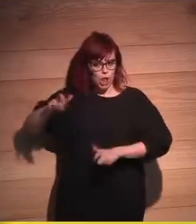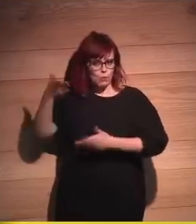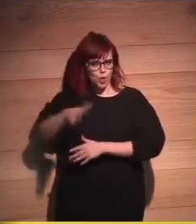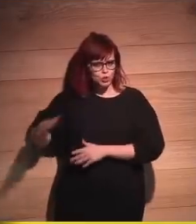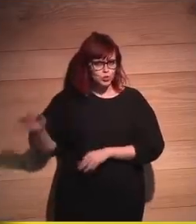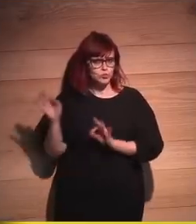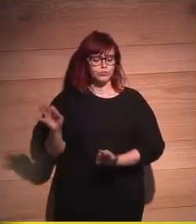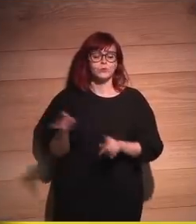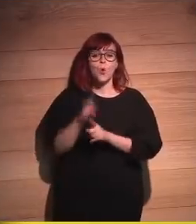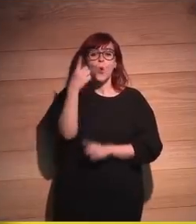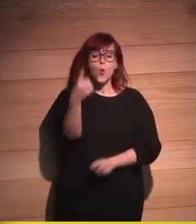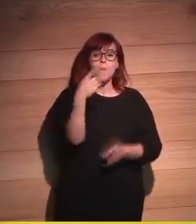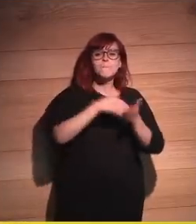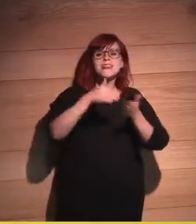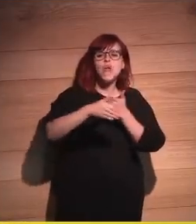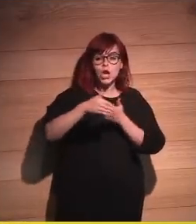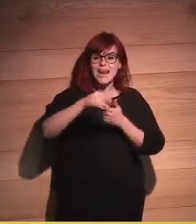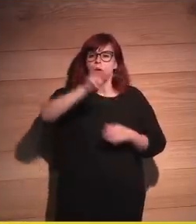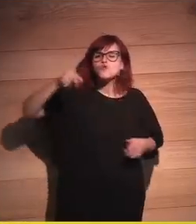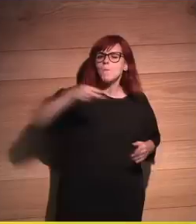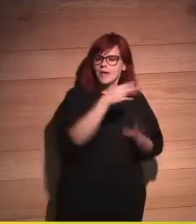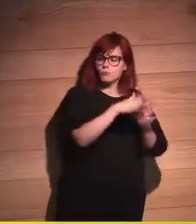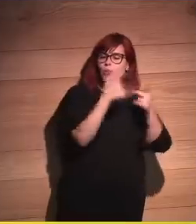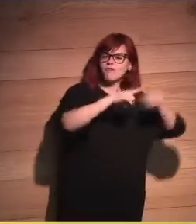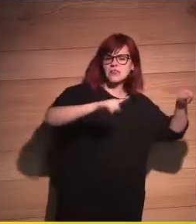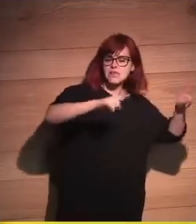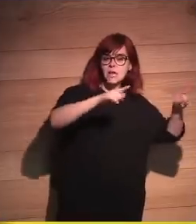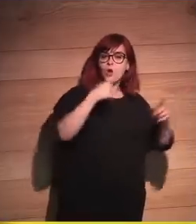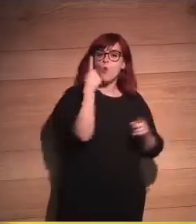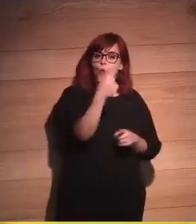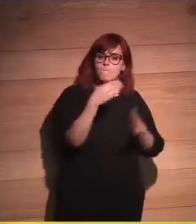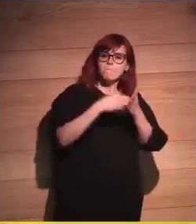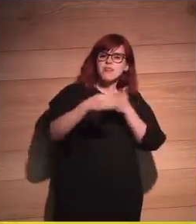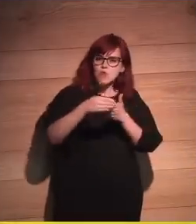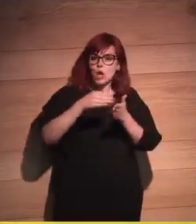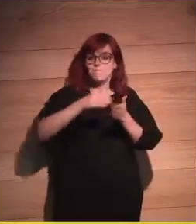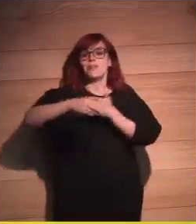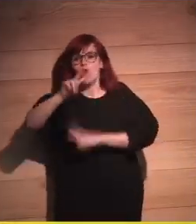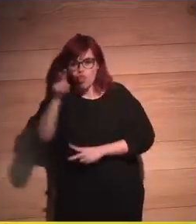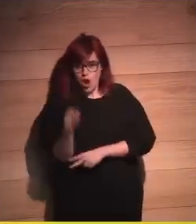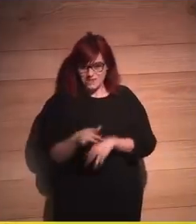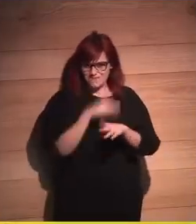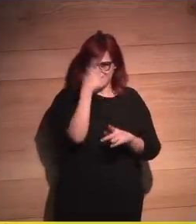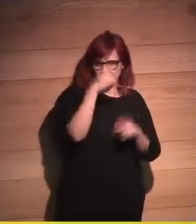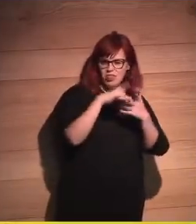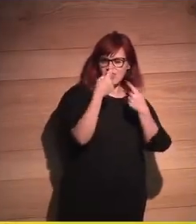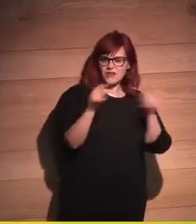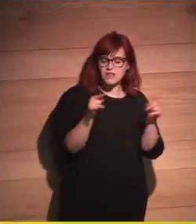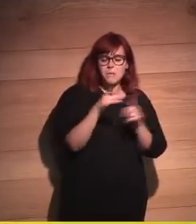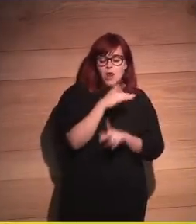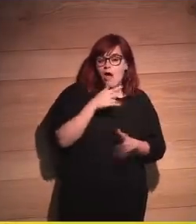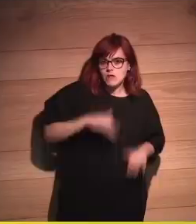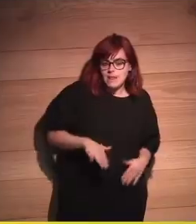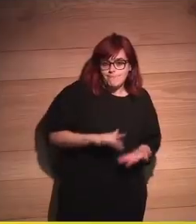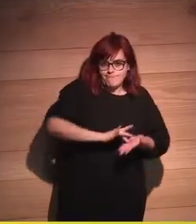billones, más de 1 billón europeo, $1 billón de dólares. Y eso le ha supuesto un